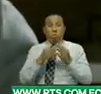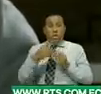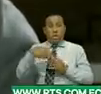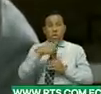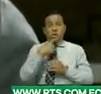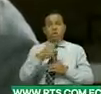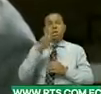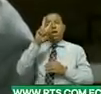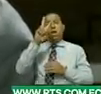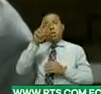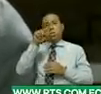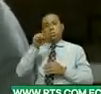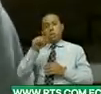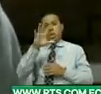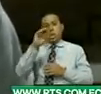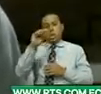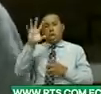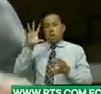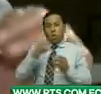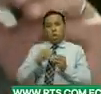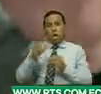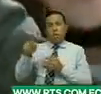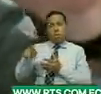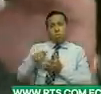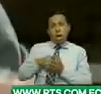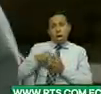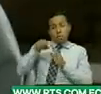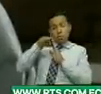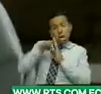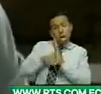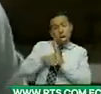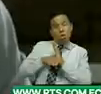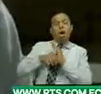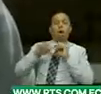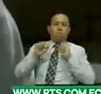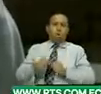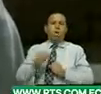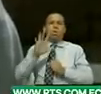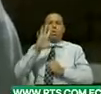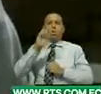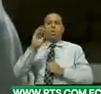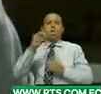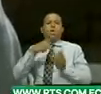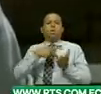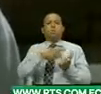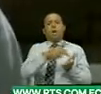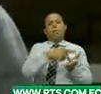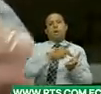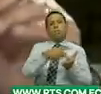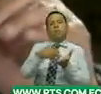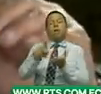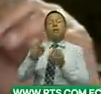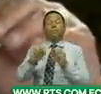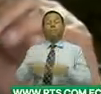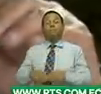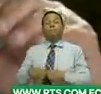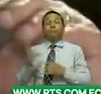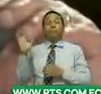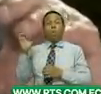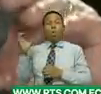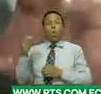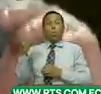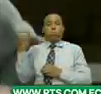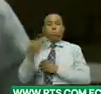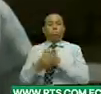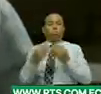base de distribución de ingresos en el país hace ver que de ahí para abajo son personas con estratos